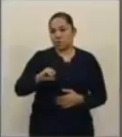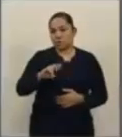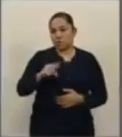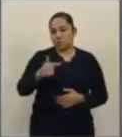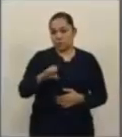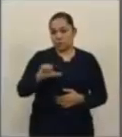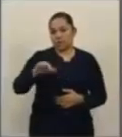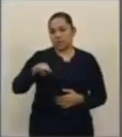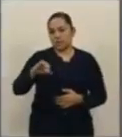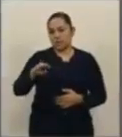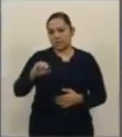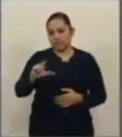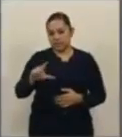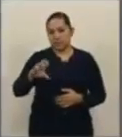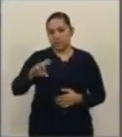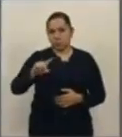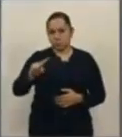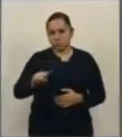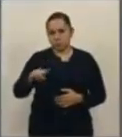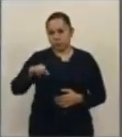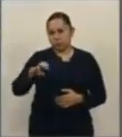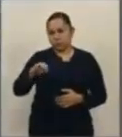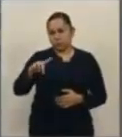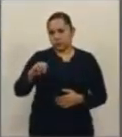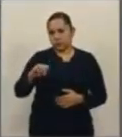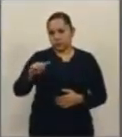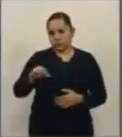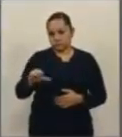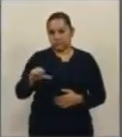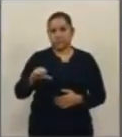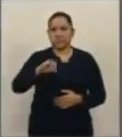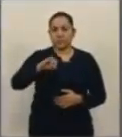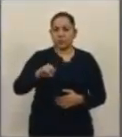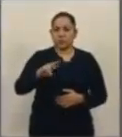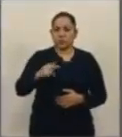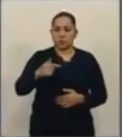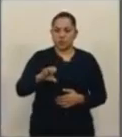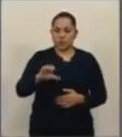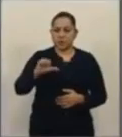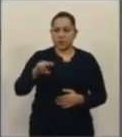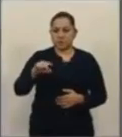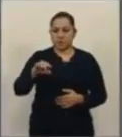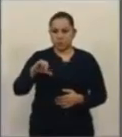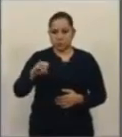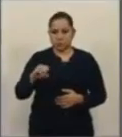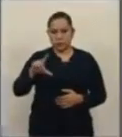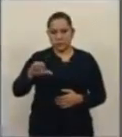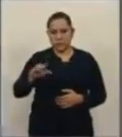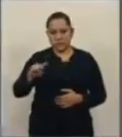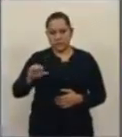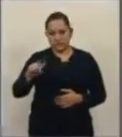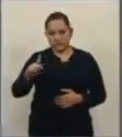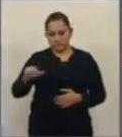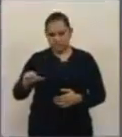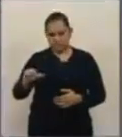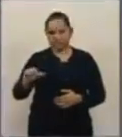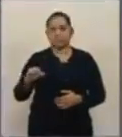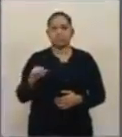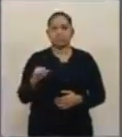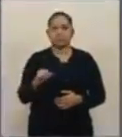Jorge Aníbal Cruz Mendoza, Jorge Antonio Tizapa Lejideño,